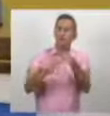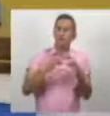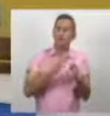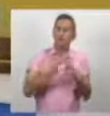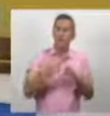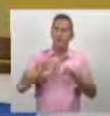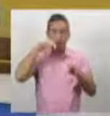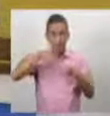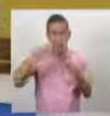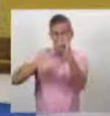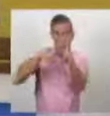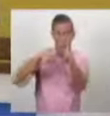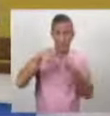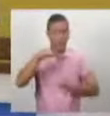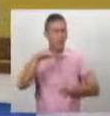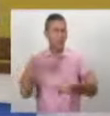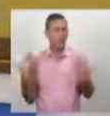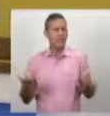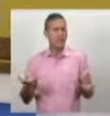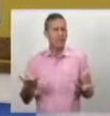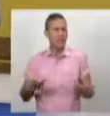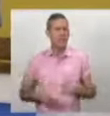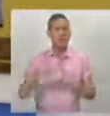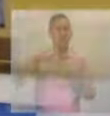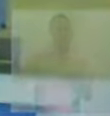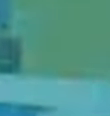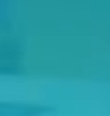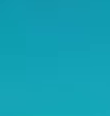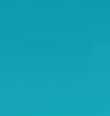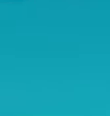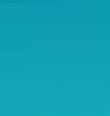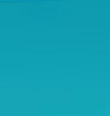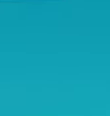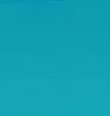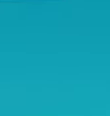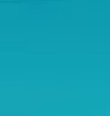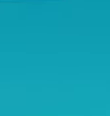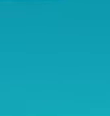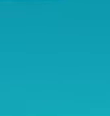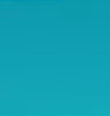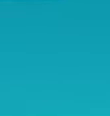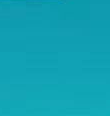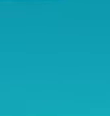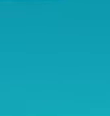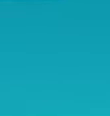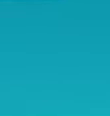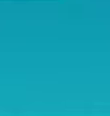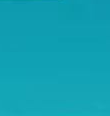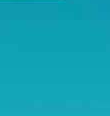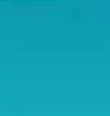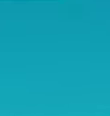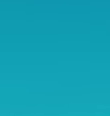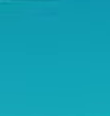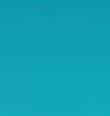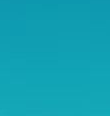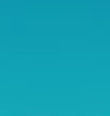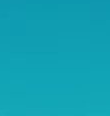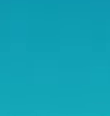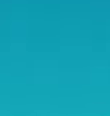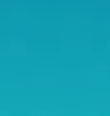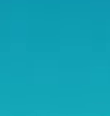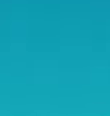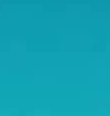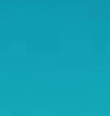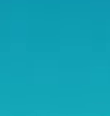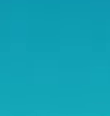material audiovisual que nos habla acerca de la teoría celular. ¿Cómo se construyó la teoría celular? Todo empezó con las